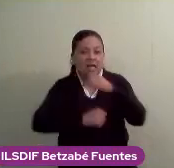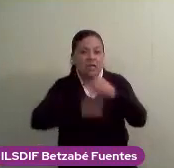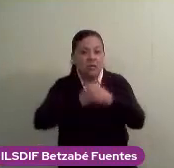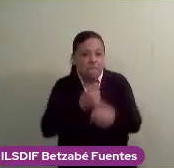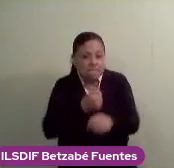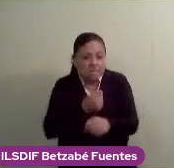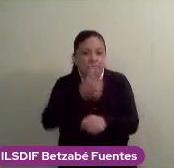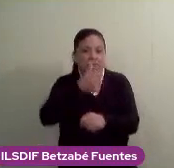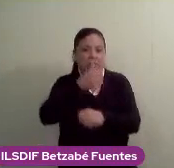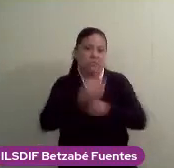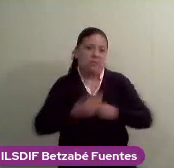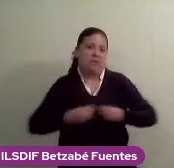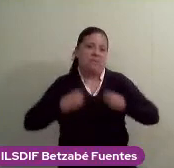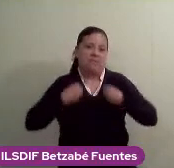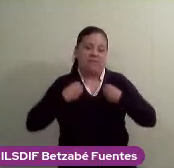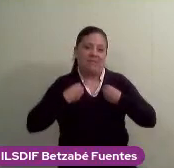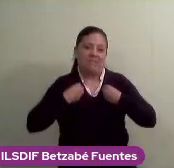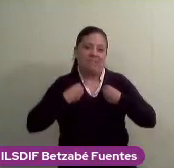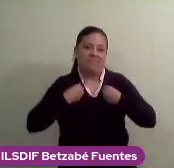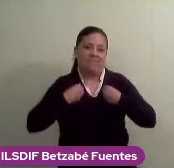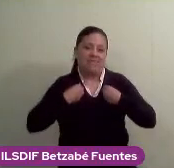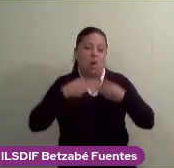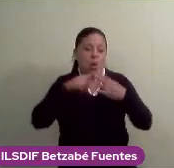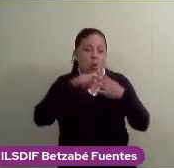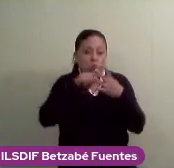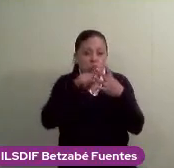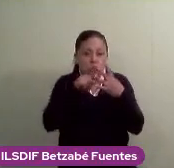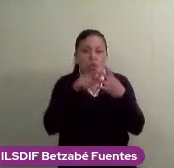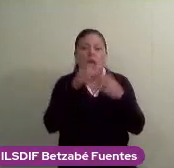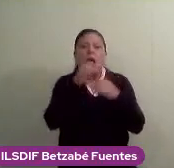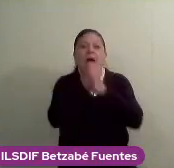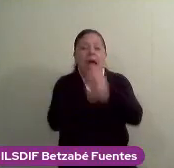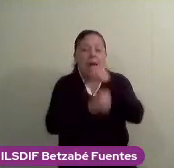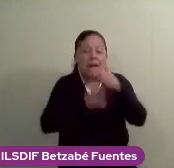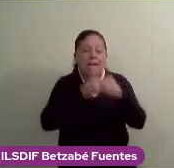primeros 4 son básicamente así el mayor desarrollo